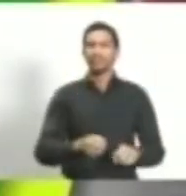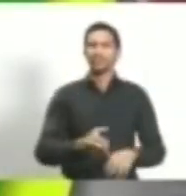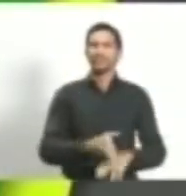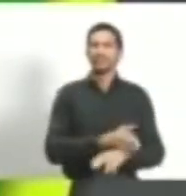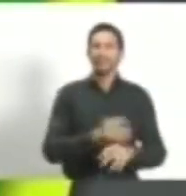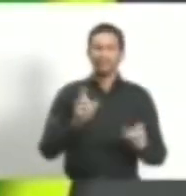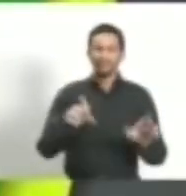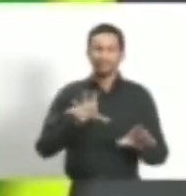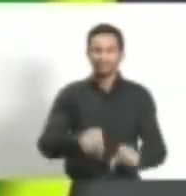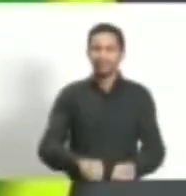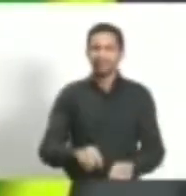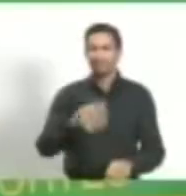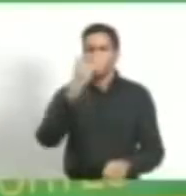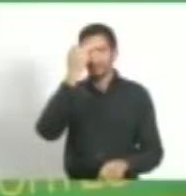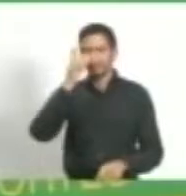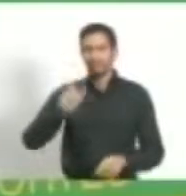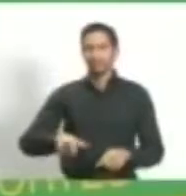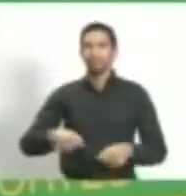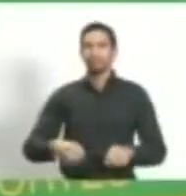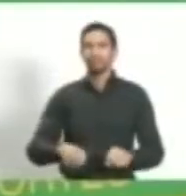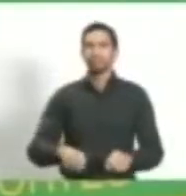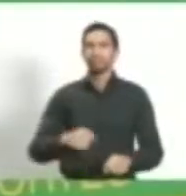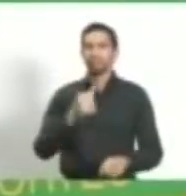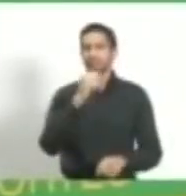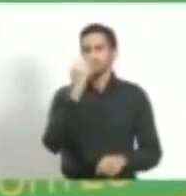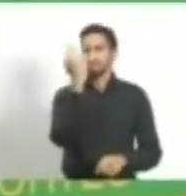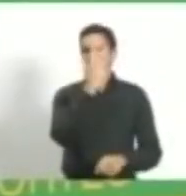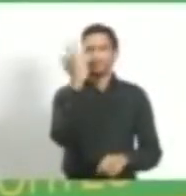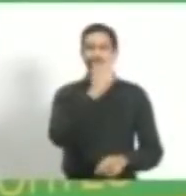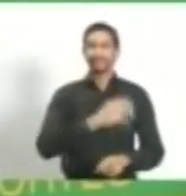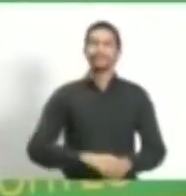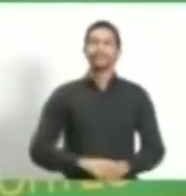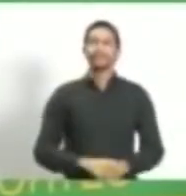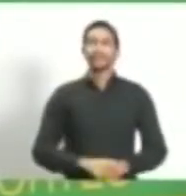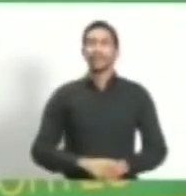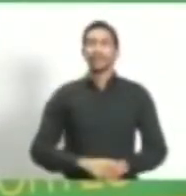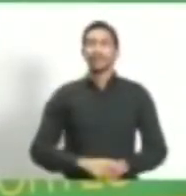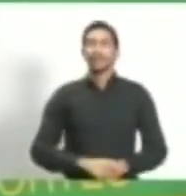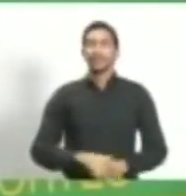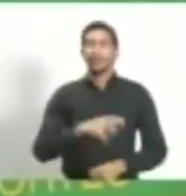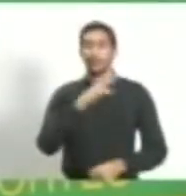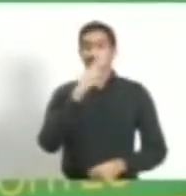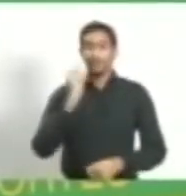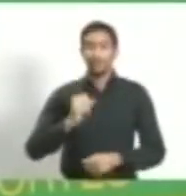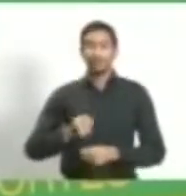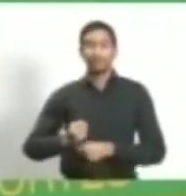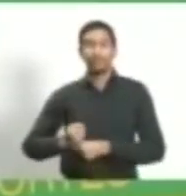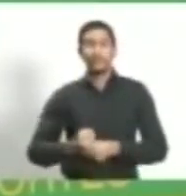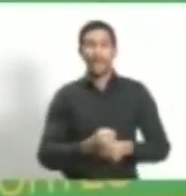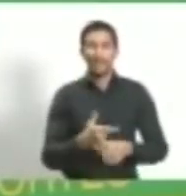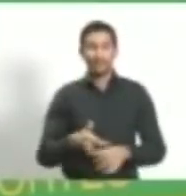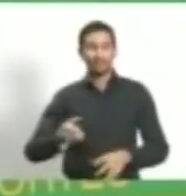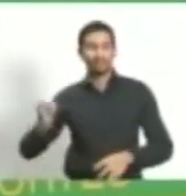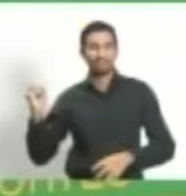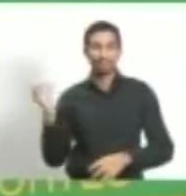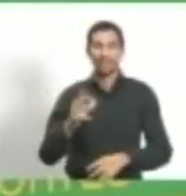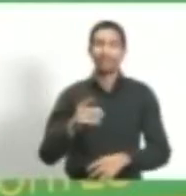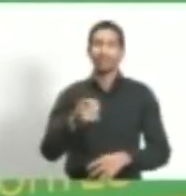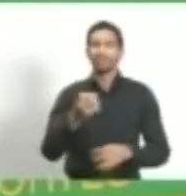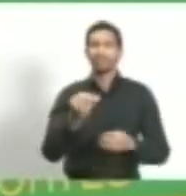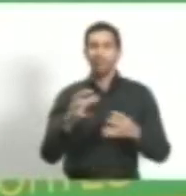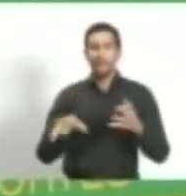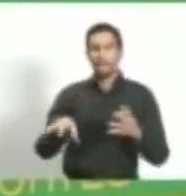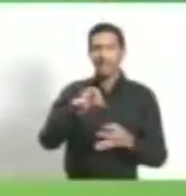de embriaguez. El lanzador cartagenero Dayan Díaz es el número 4 de nuestros peloteros en llegar a la Gran